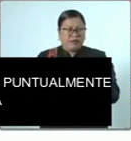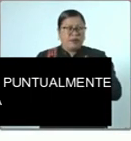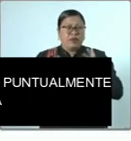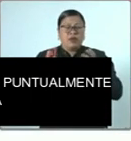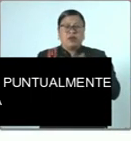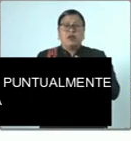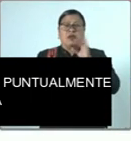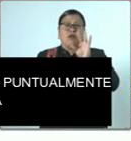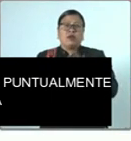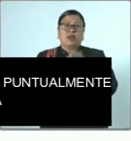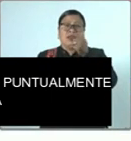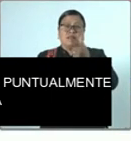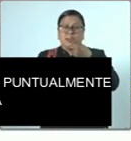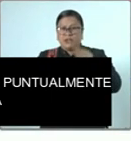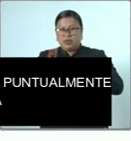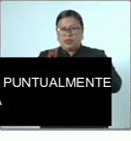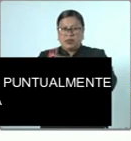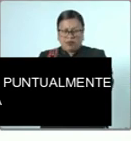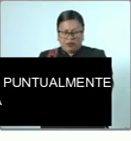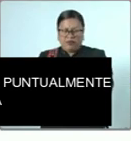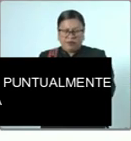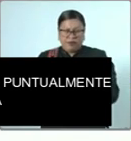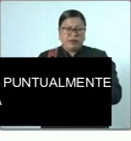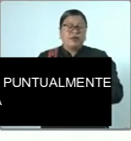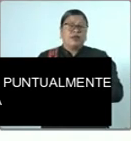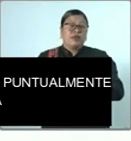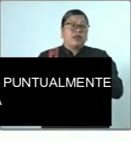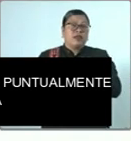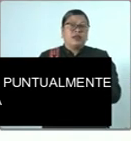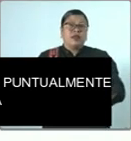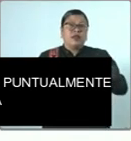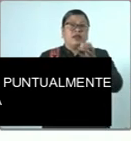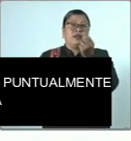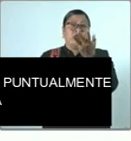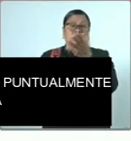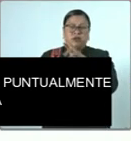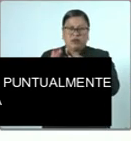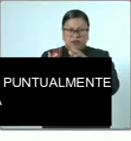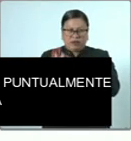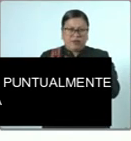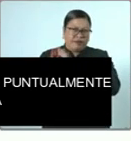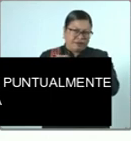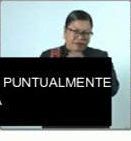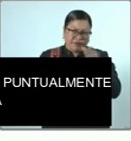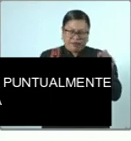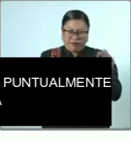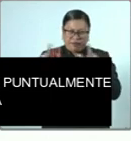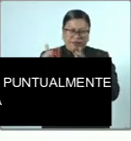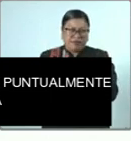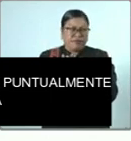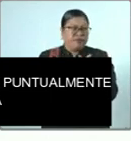tenemos 47 afectaciones en estas 5 regiones, señor gobernador. ¿La que sigue?